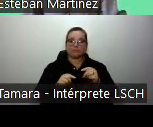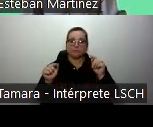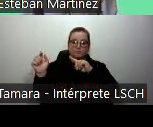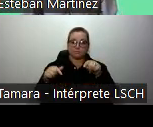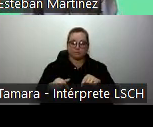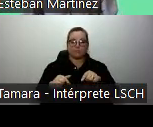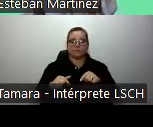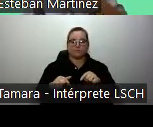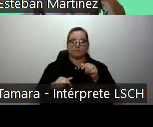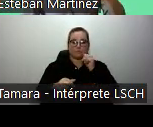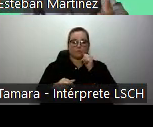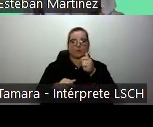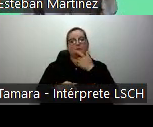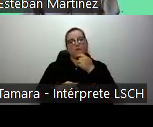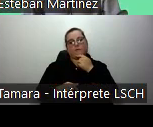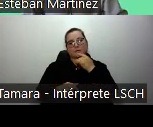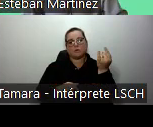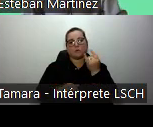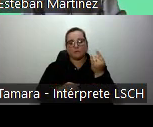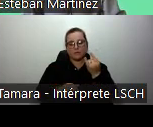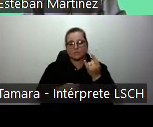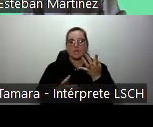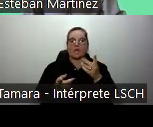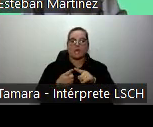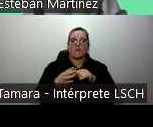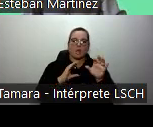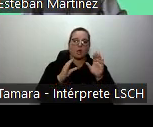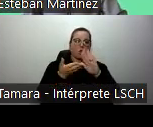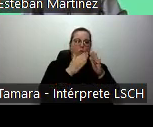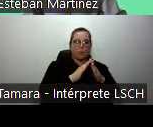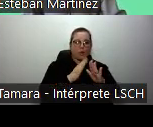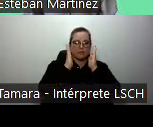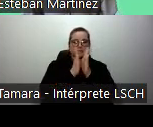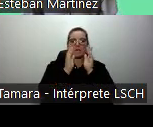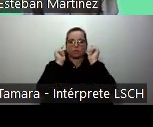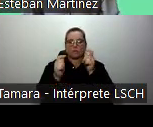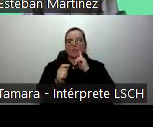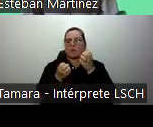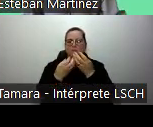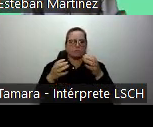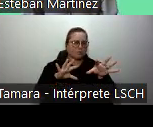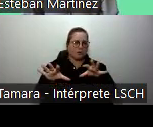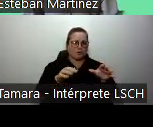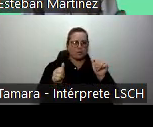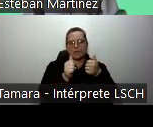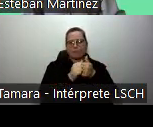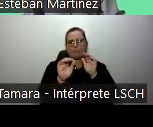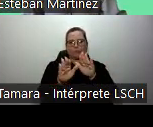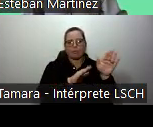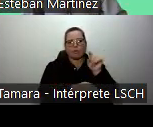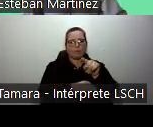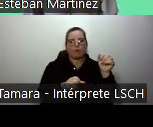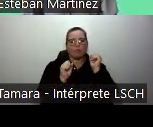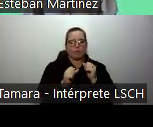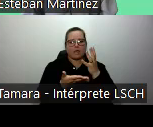vez es más fácil la universidad la comunidad tomasina tiene muchos recursos para poder apoyarlos para que puedan encontrar este trabajo